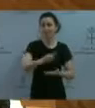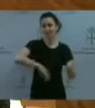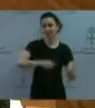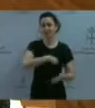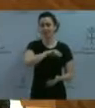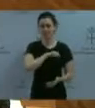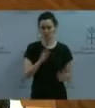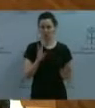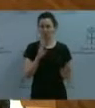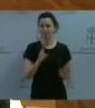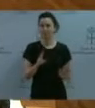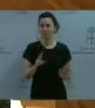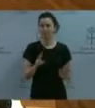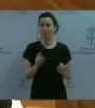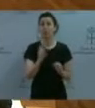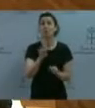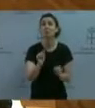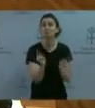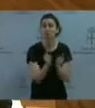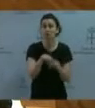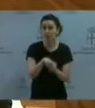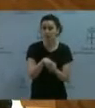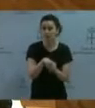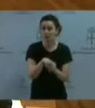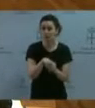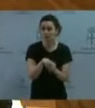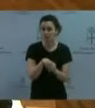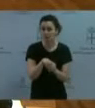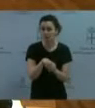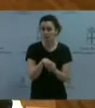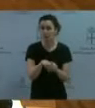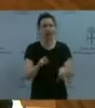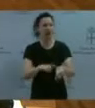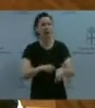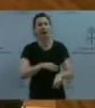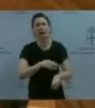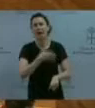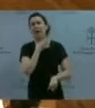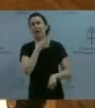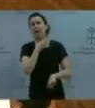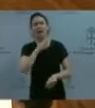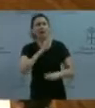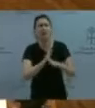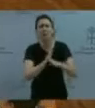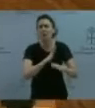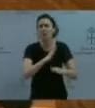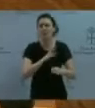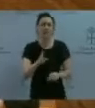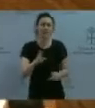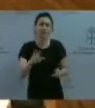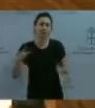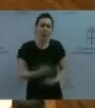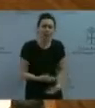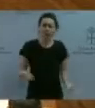Dentro de los 4 minutos. Dentro de los 4 Hombre, minutos. no me van a cortar el derecho a disfrutar del No, tiempo yo de no. Vamos a Encima ver. que hago un favor, Señor Palacios, Claro, usted tiene